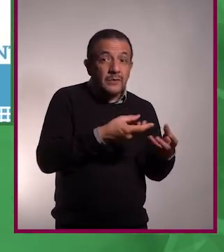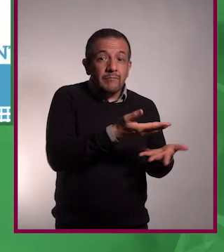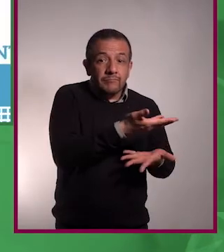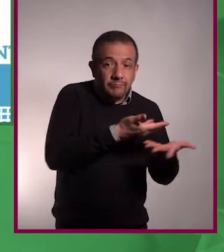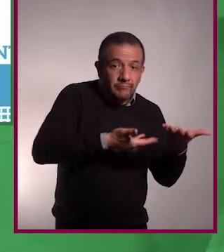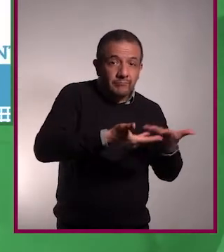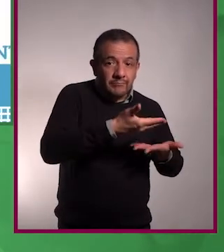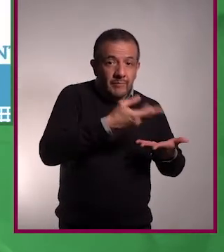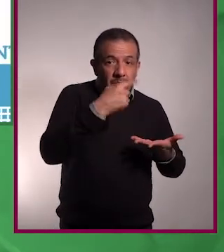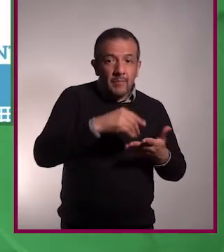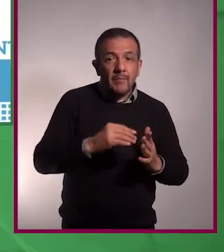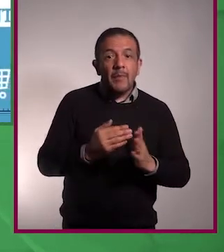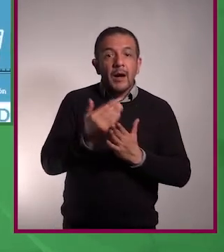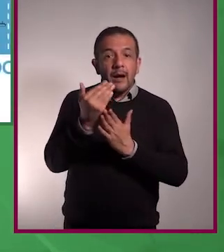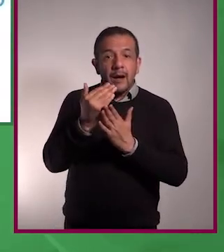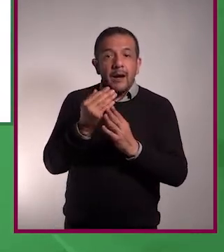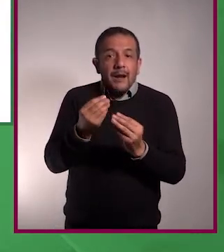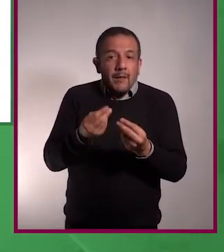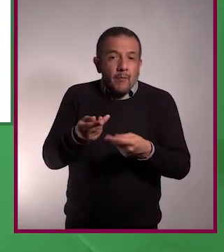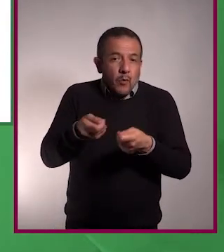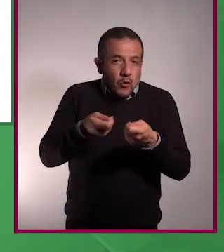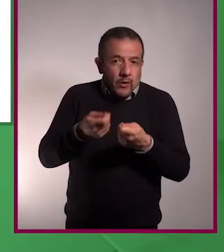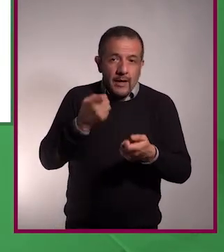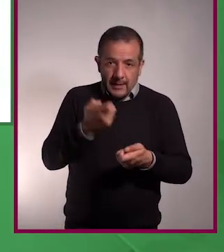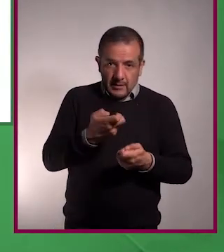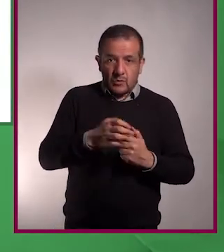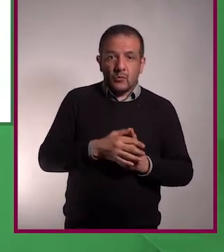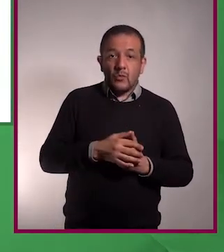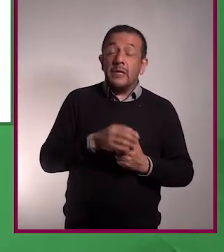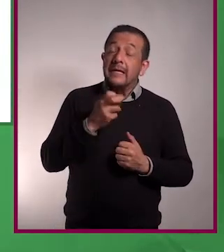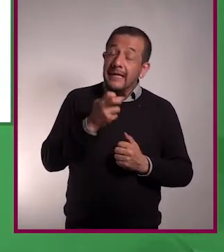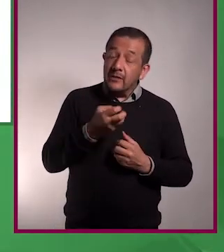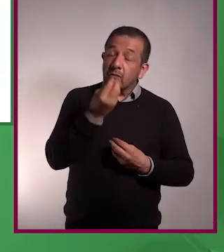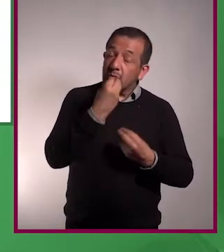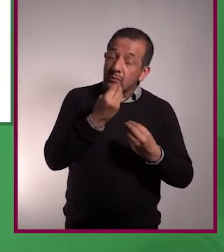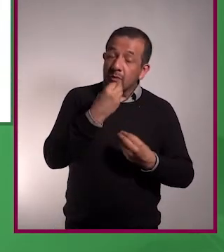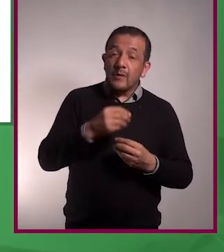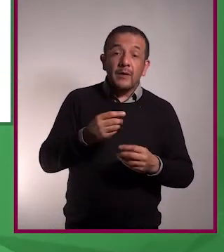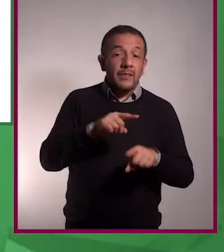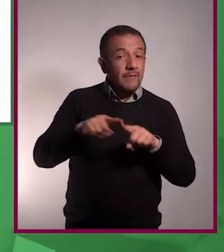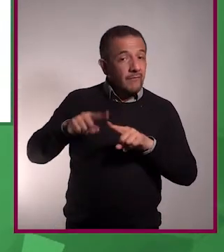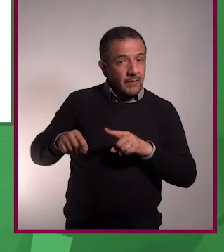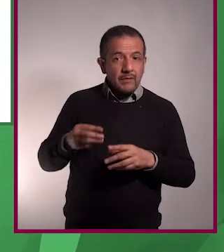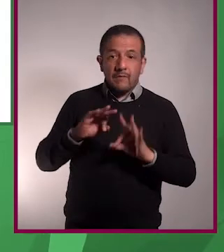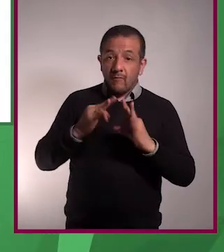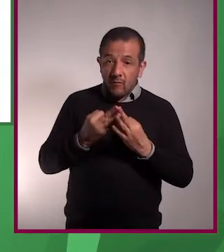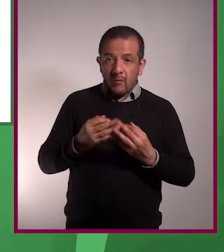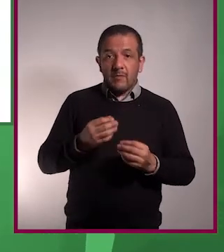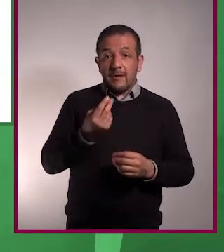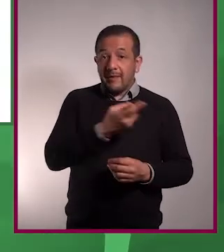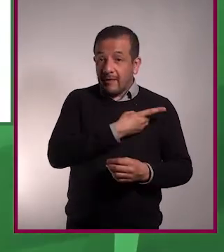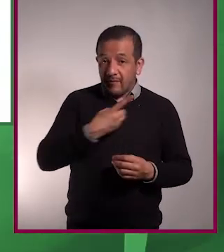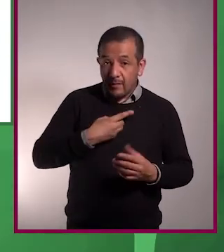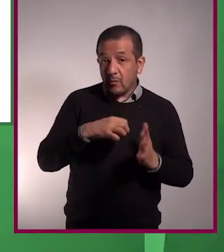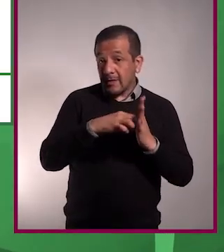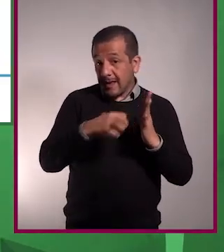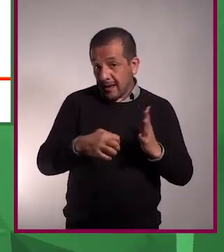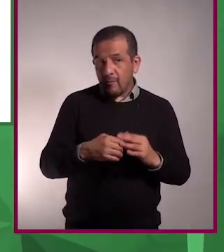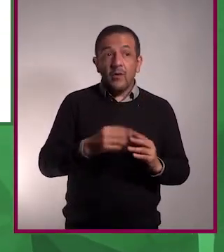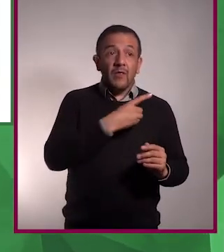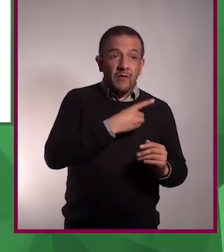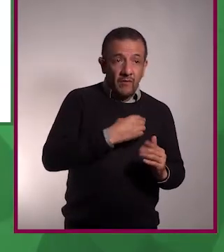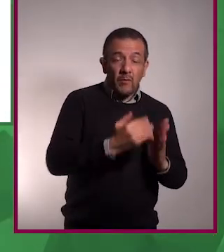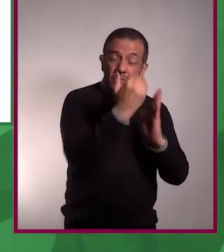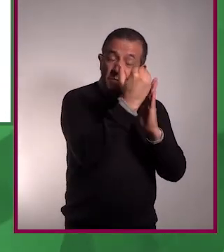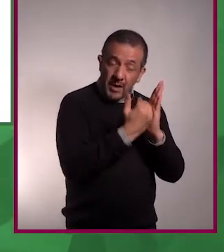todos los puntos de vista y definir juntos las acciones necesarias para producir y comer de forma diferente. Por